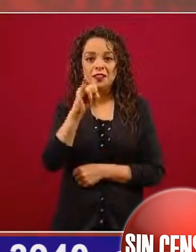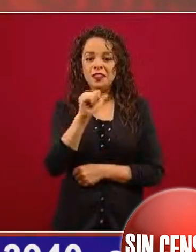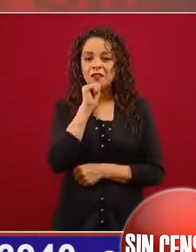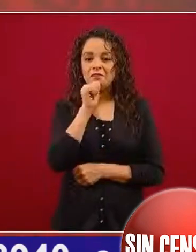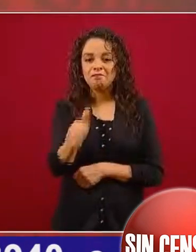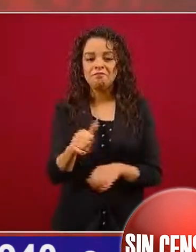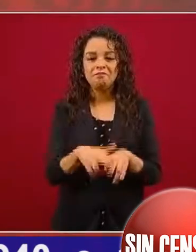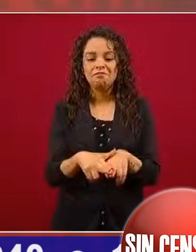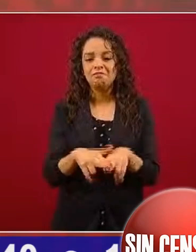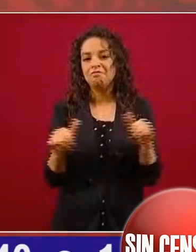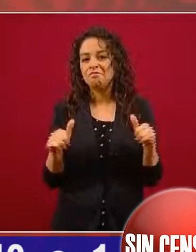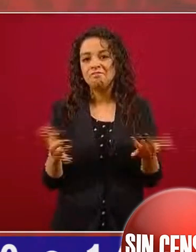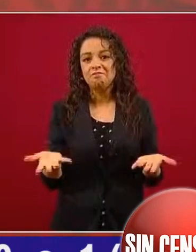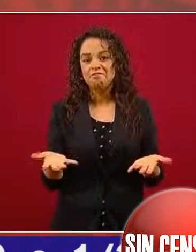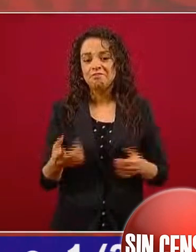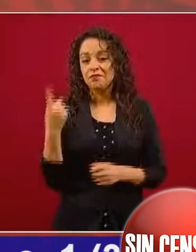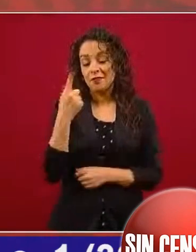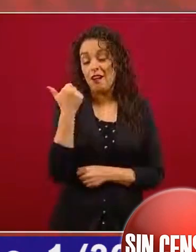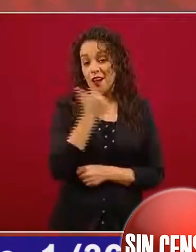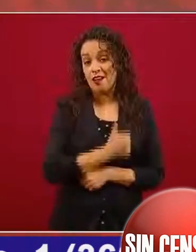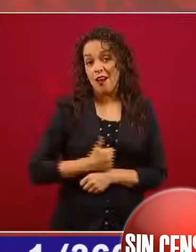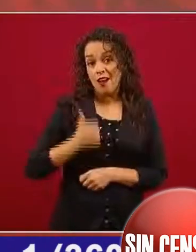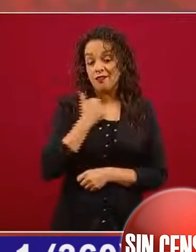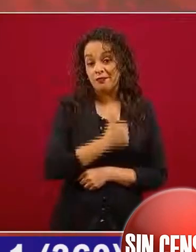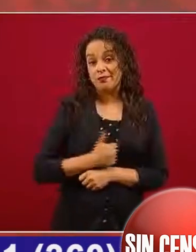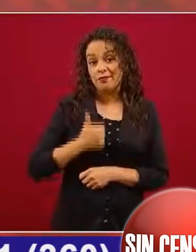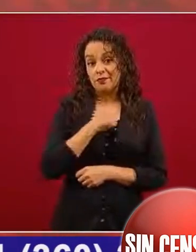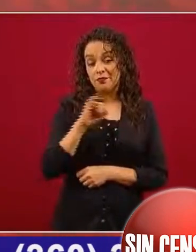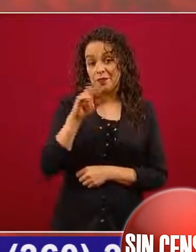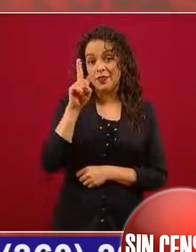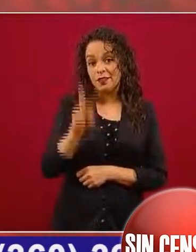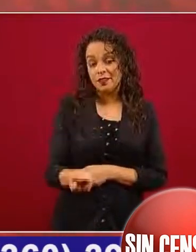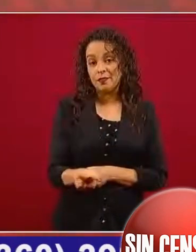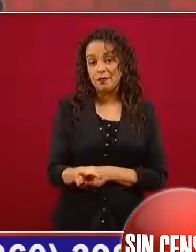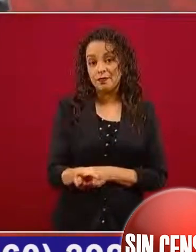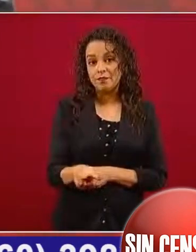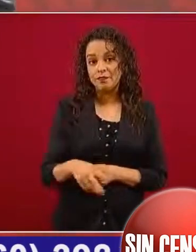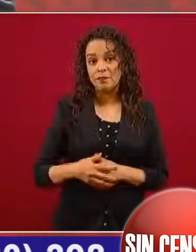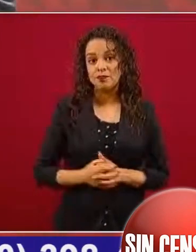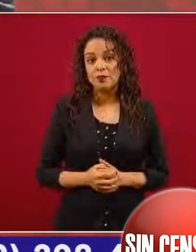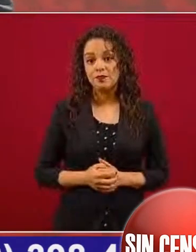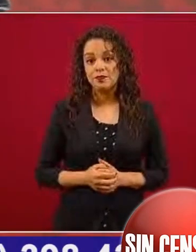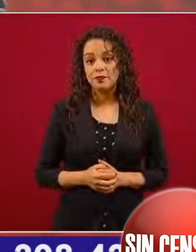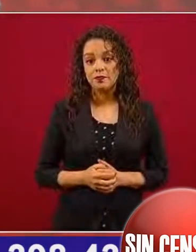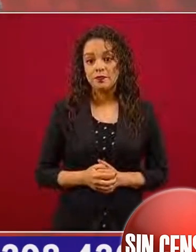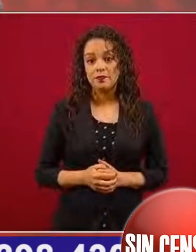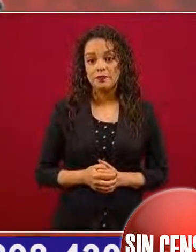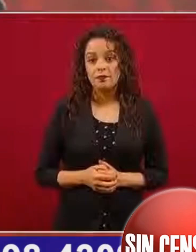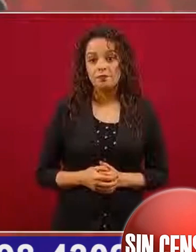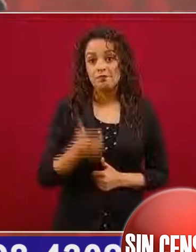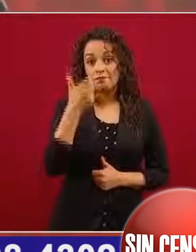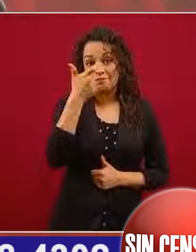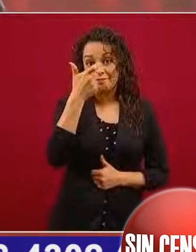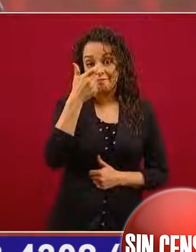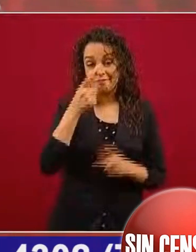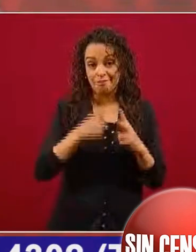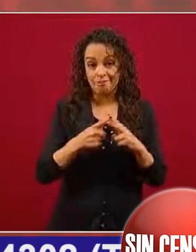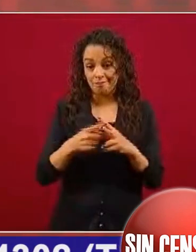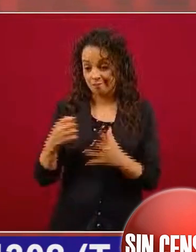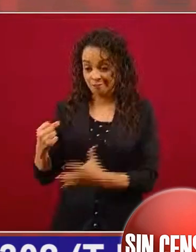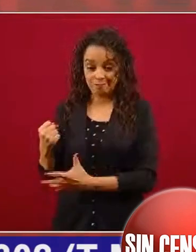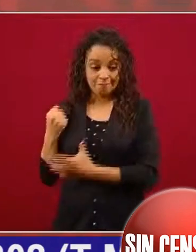Es lamentable, muy lamentable, que se destinen recursos a eso,